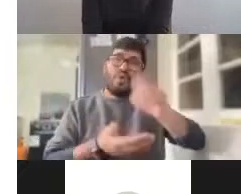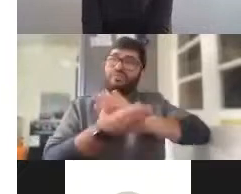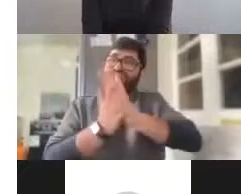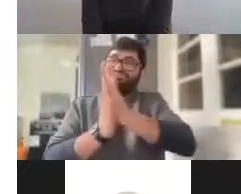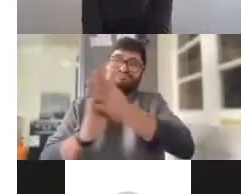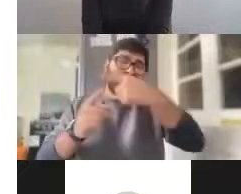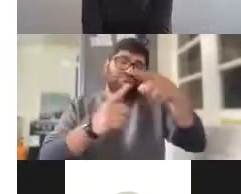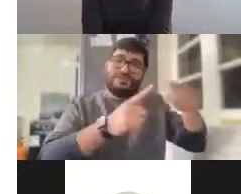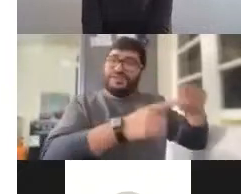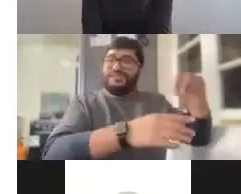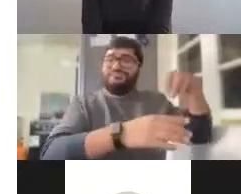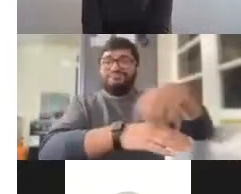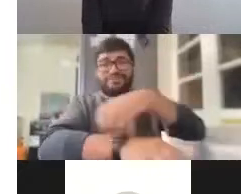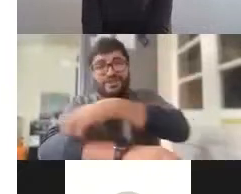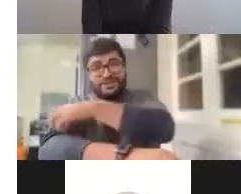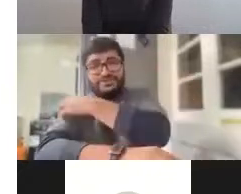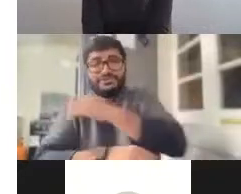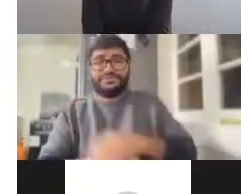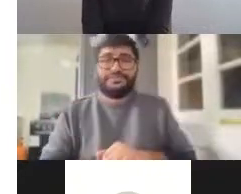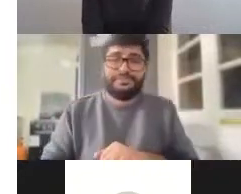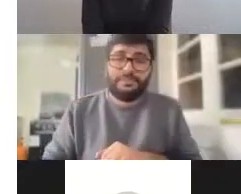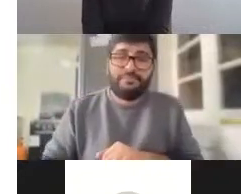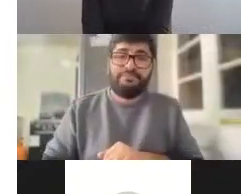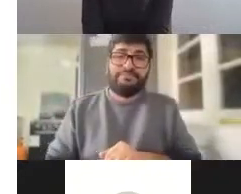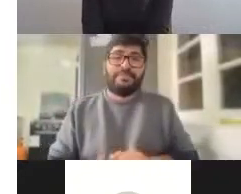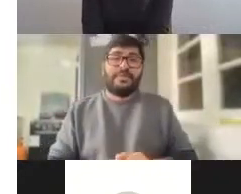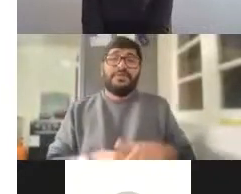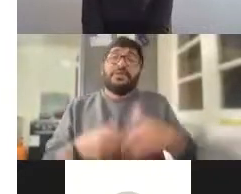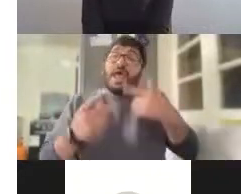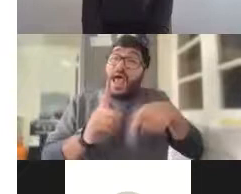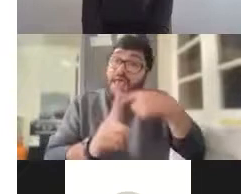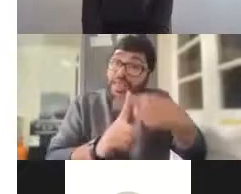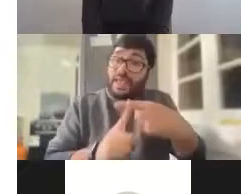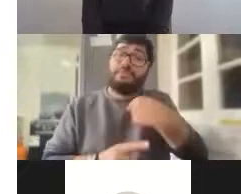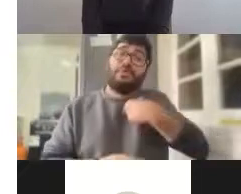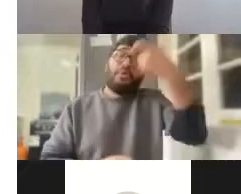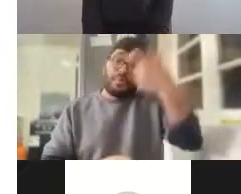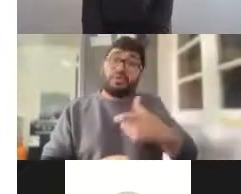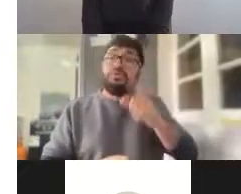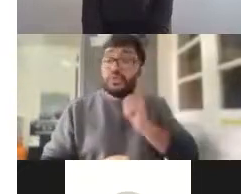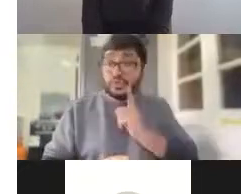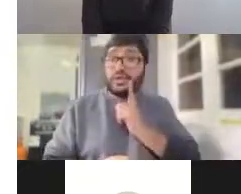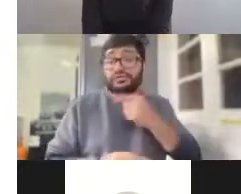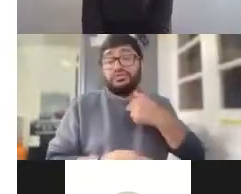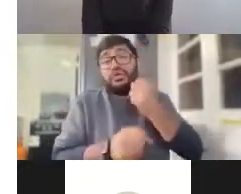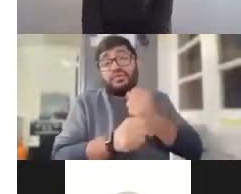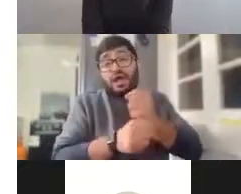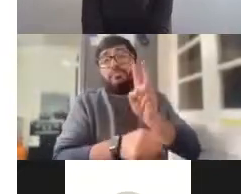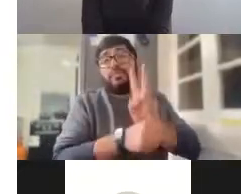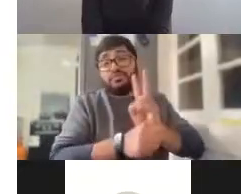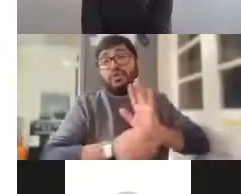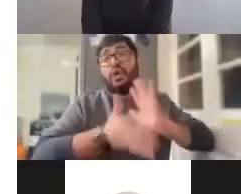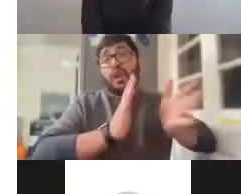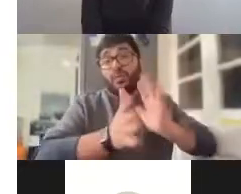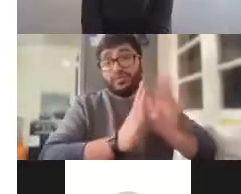lengua de señas, de capacitación para todas las personas, cualquiera, a nivel nacional, que tenga el interés y además otorgar servicio de interpretación en